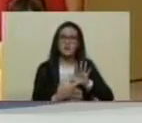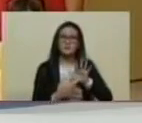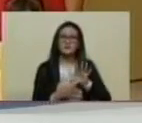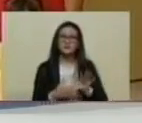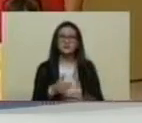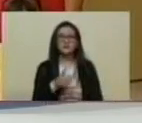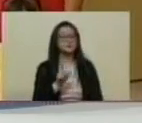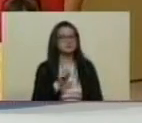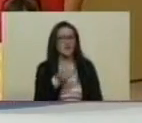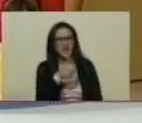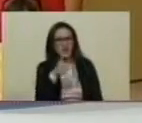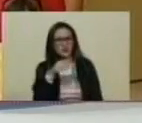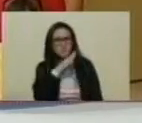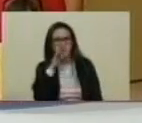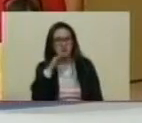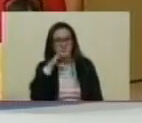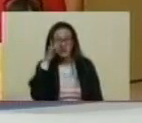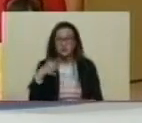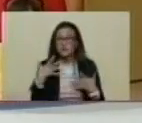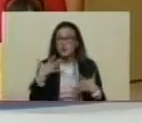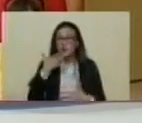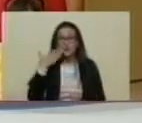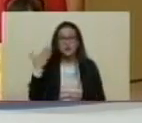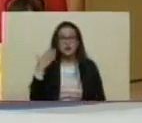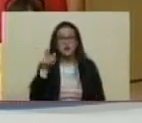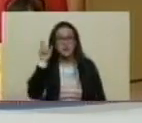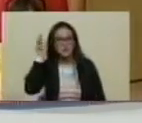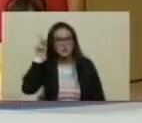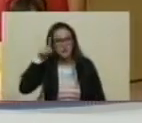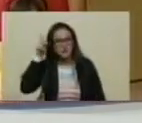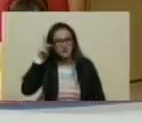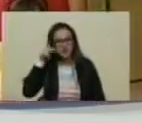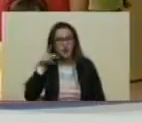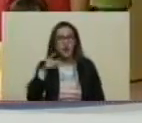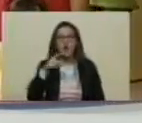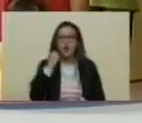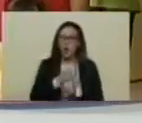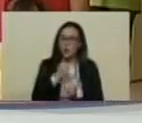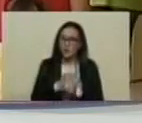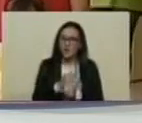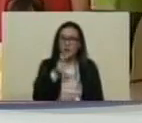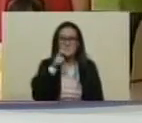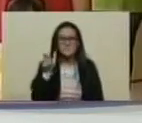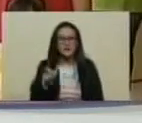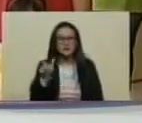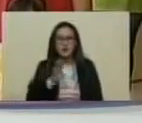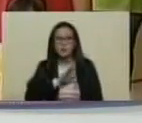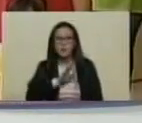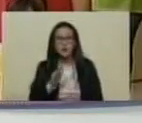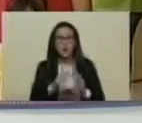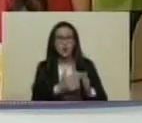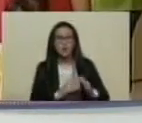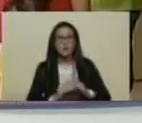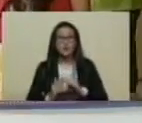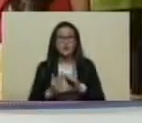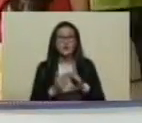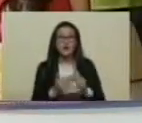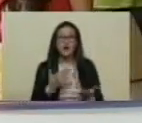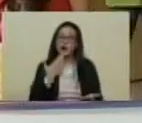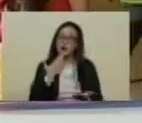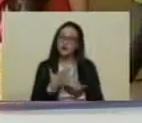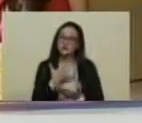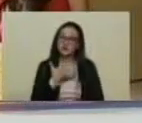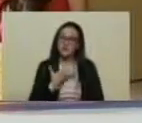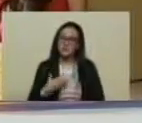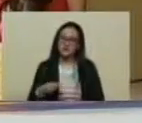muy orgullosos porque el personal docente, administrativo, obreros y madres de la patria son personas de la comunidad, cosa que le agradecen,